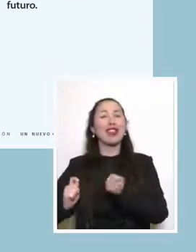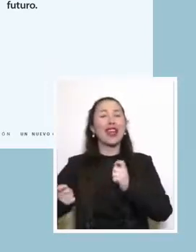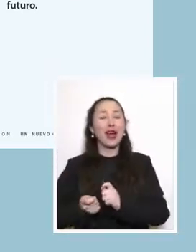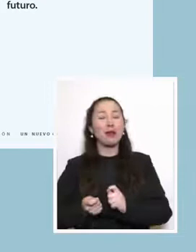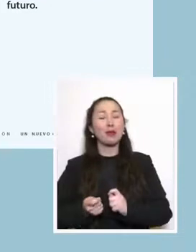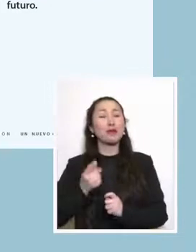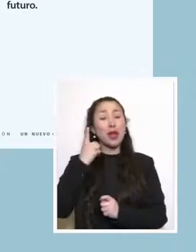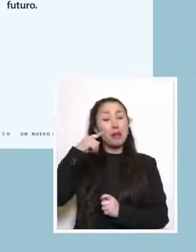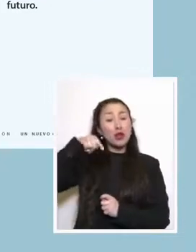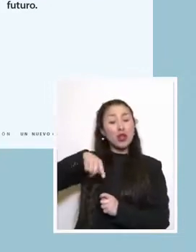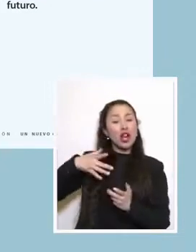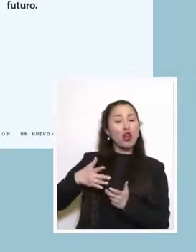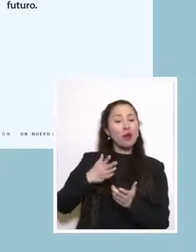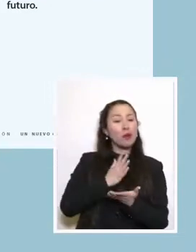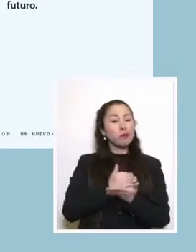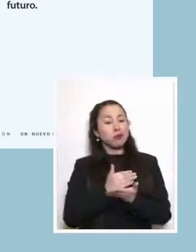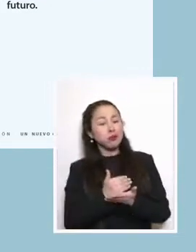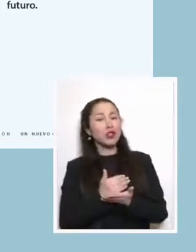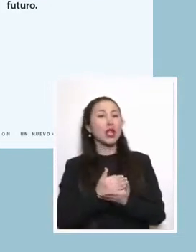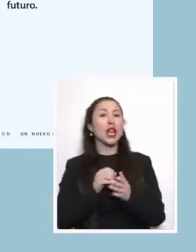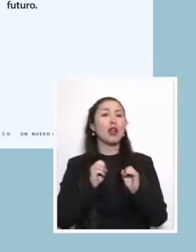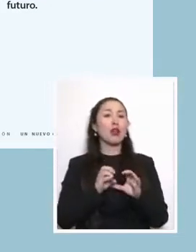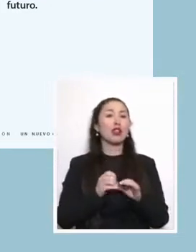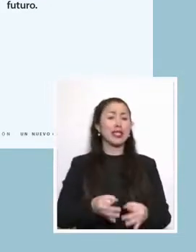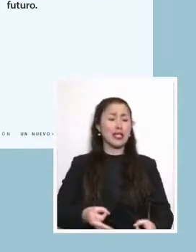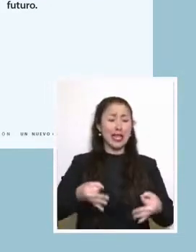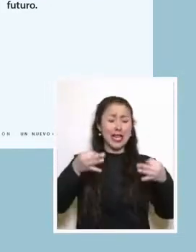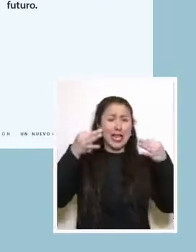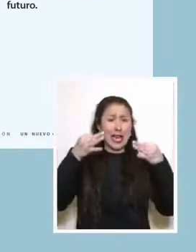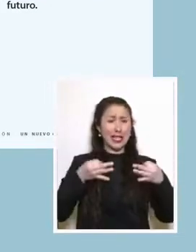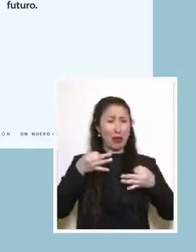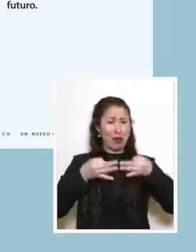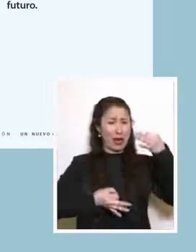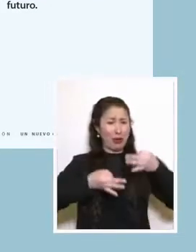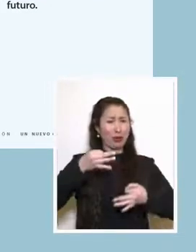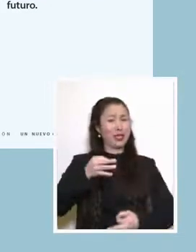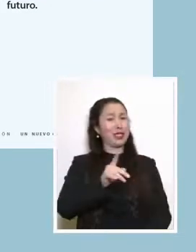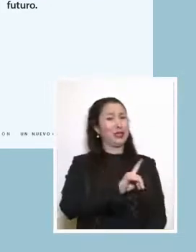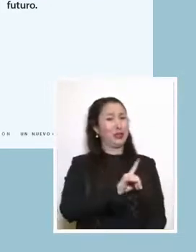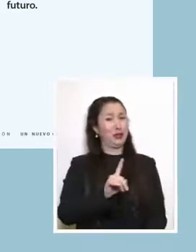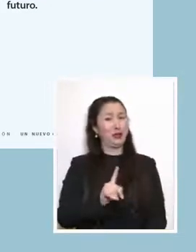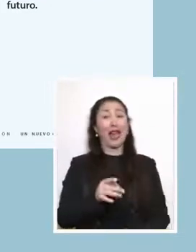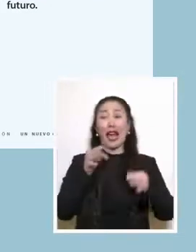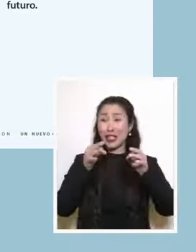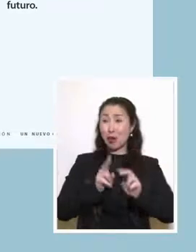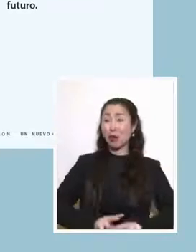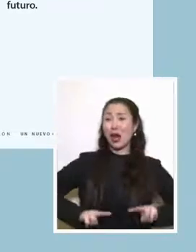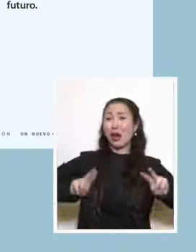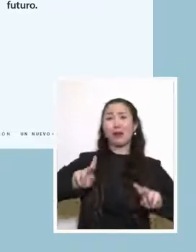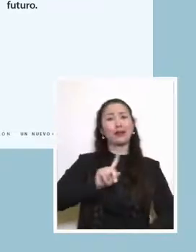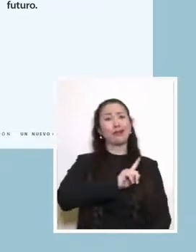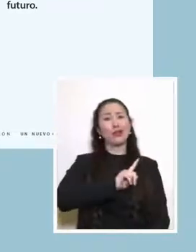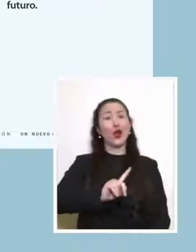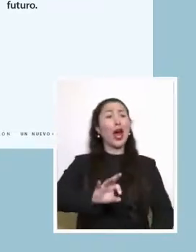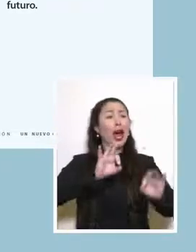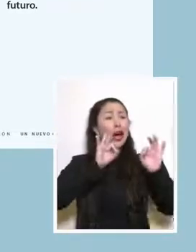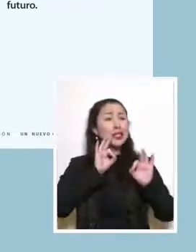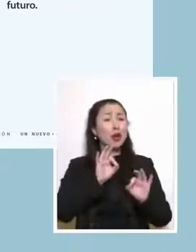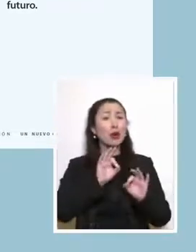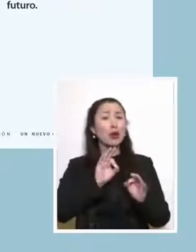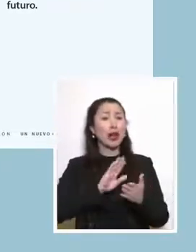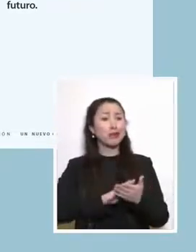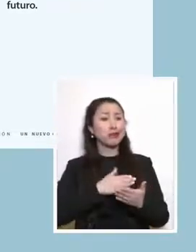se organiza la educación no garantiza la justicia, la paz, la salud